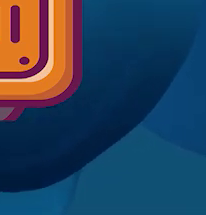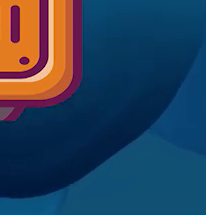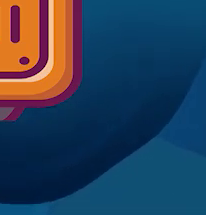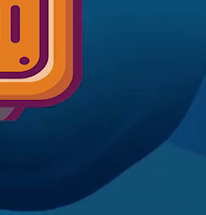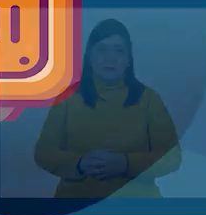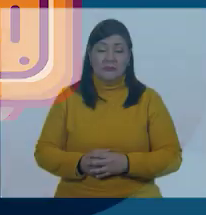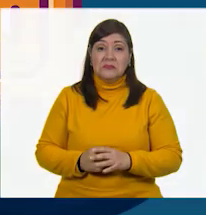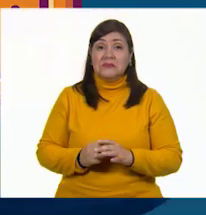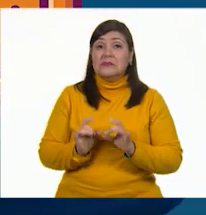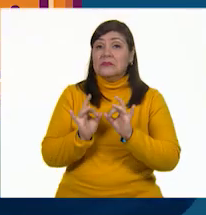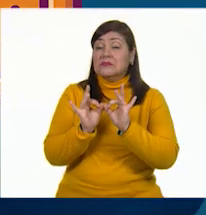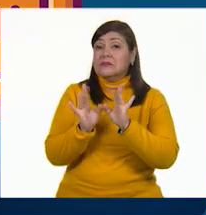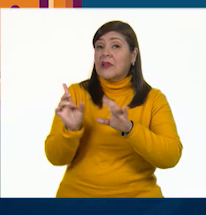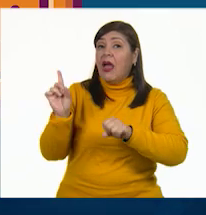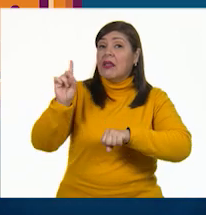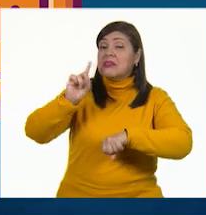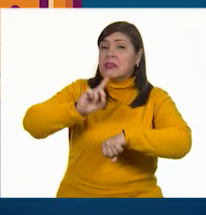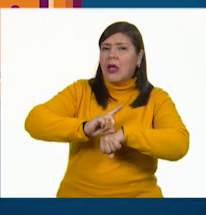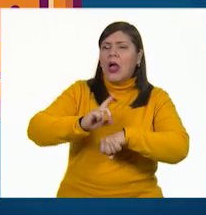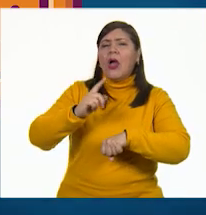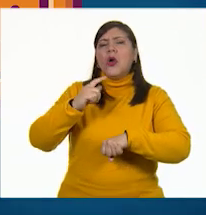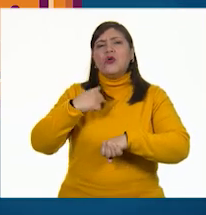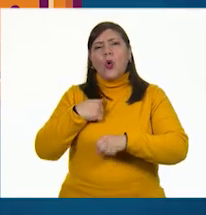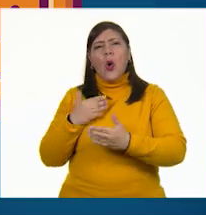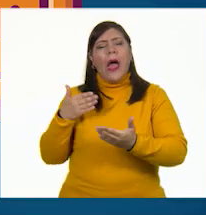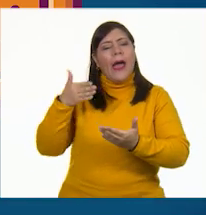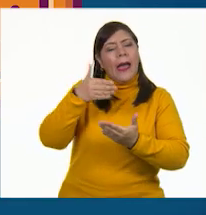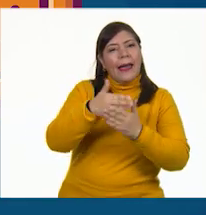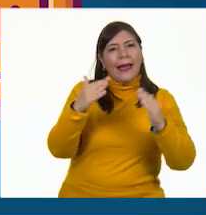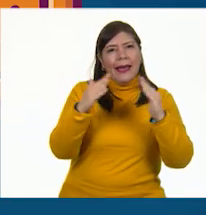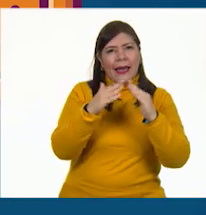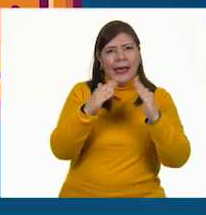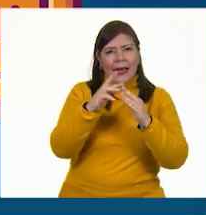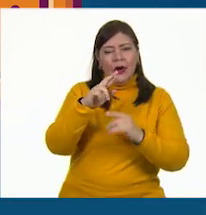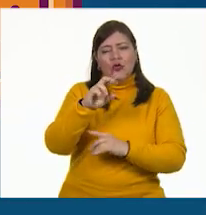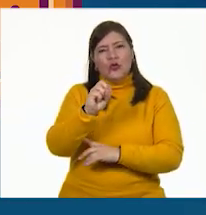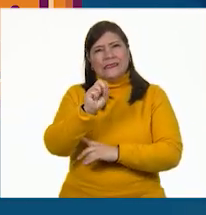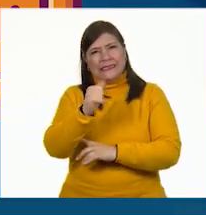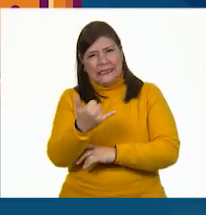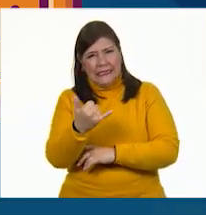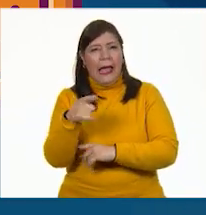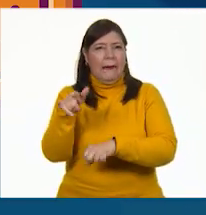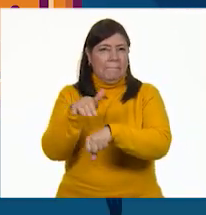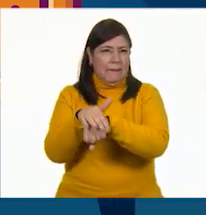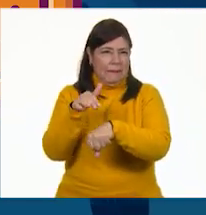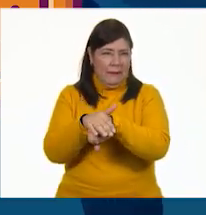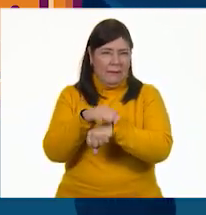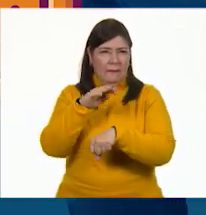Un día fuimos a casa de Rosy, la amiga de mi mamá.